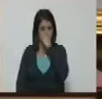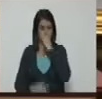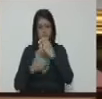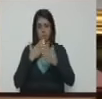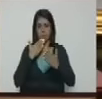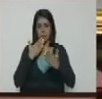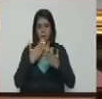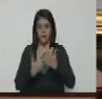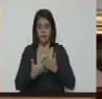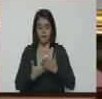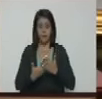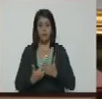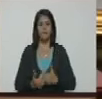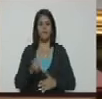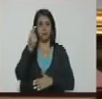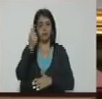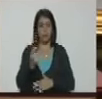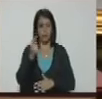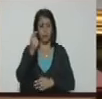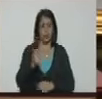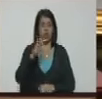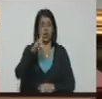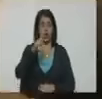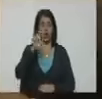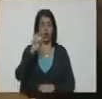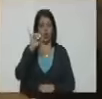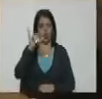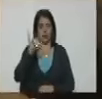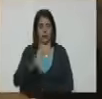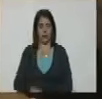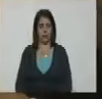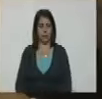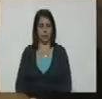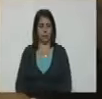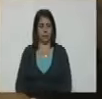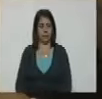Gracias, secretaria. Déjame el derecho de palabra al diputado Roy Daza.